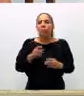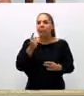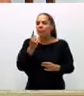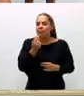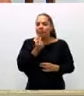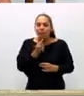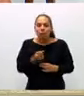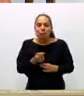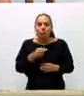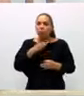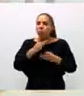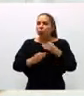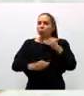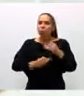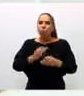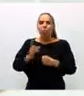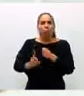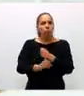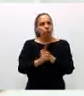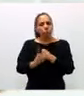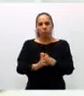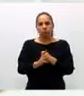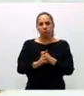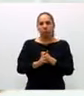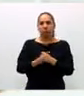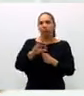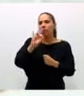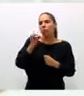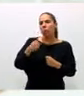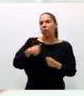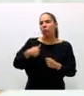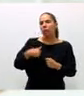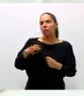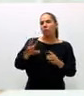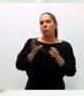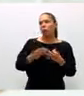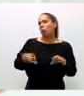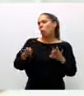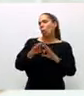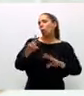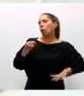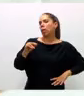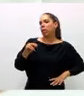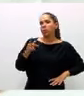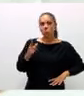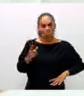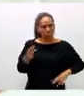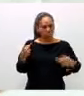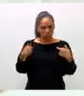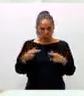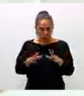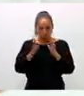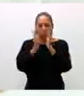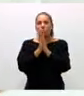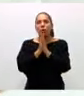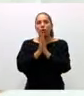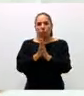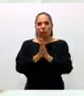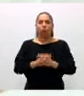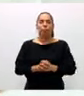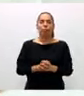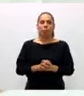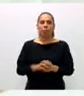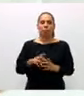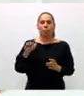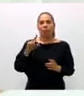no parezca importante, y no considerar que es tiempo perdido, son oportunidades para continuar aprendiendo. Alicia García Pérez, gracias